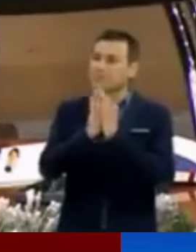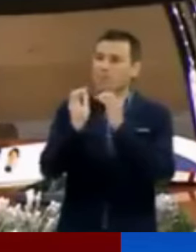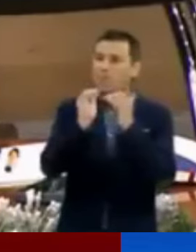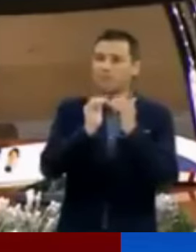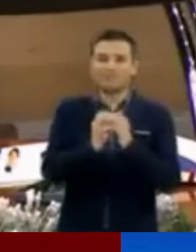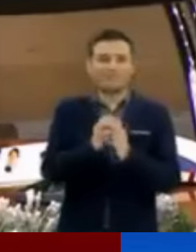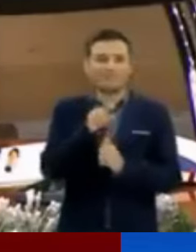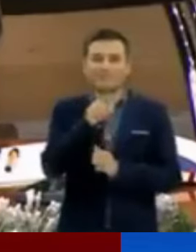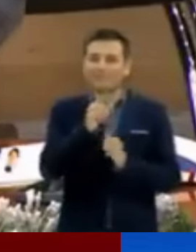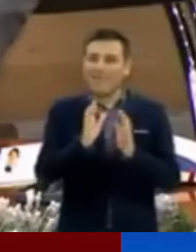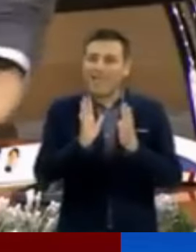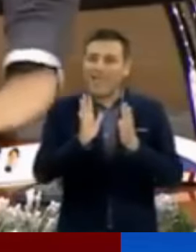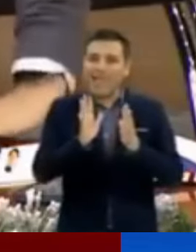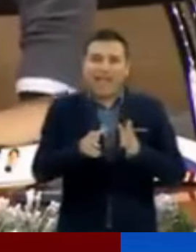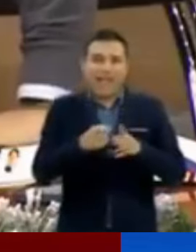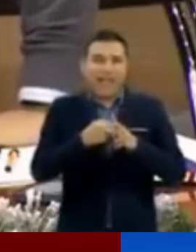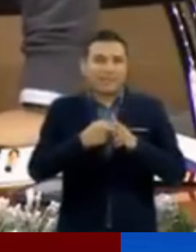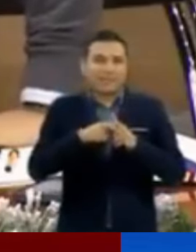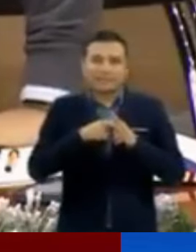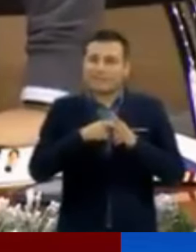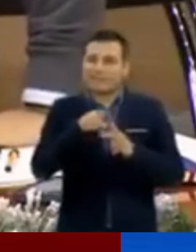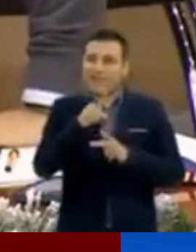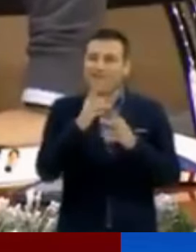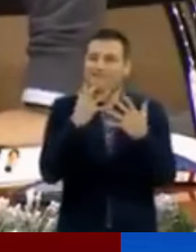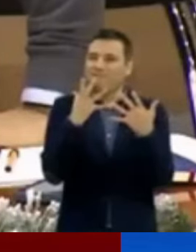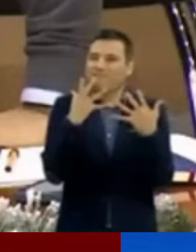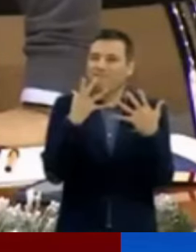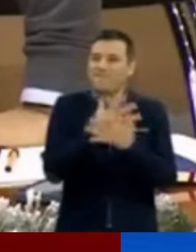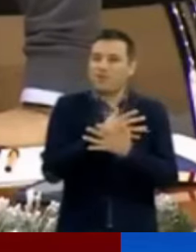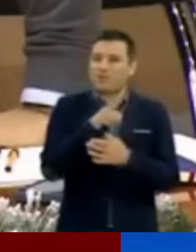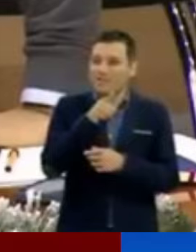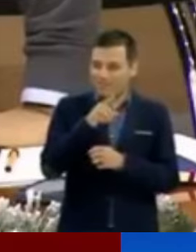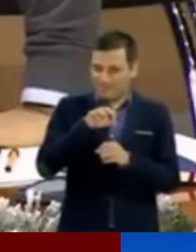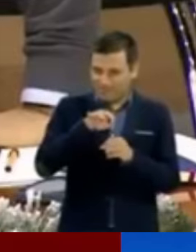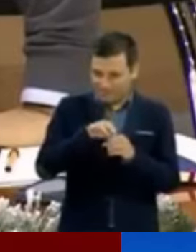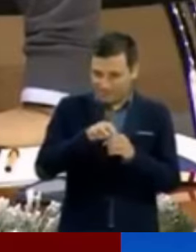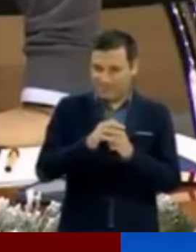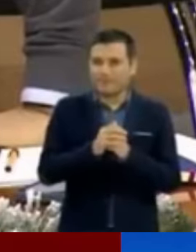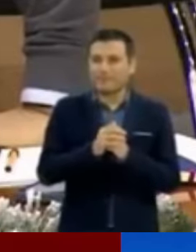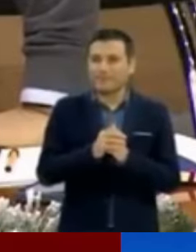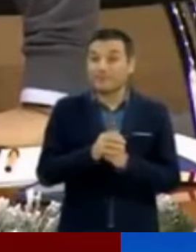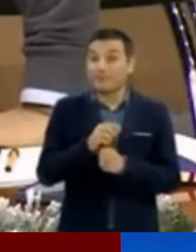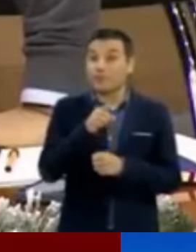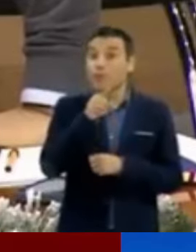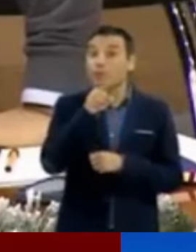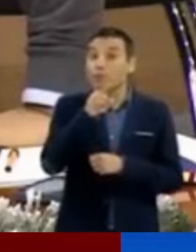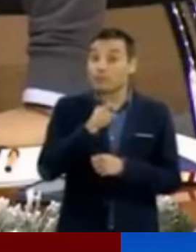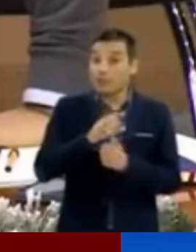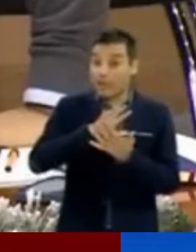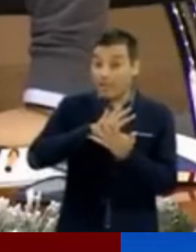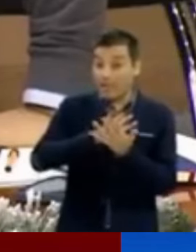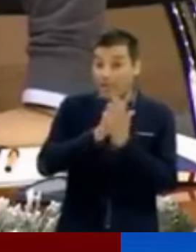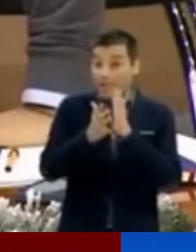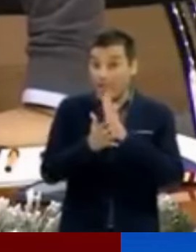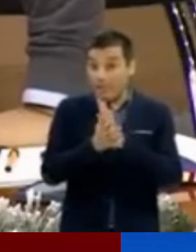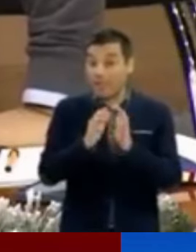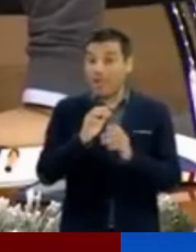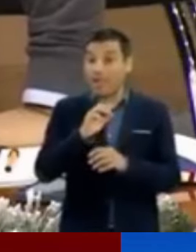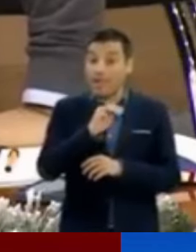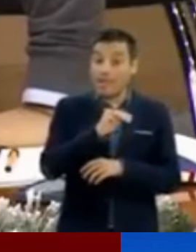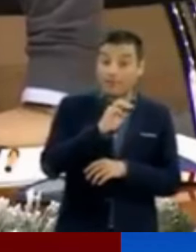cometieron sus primeros 2 fraudes electorales. Pero cuando hablan del contubernio con Alito